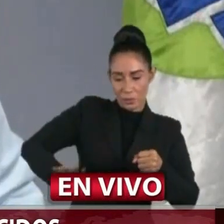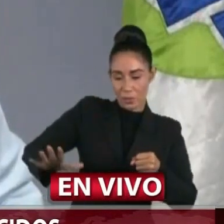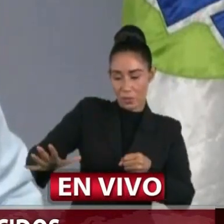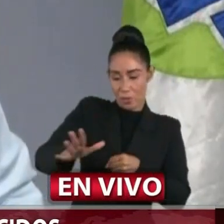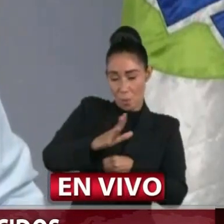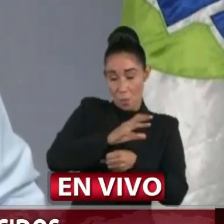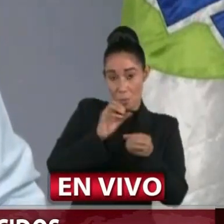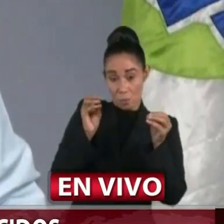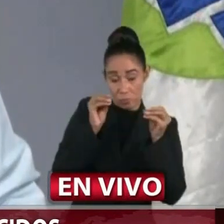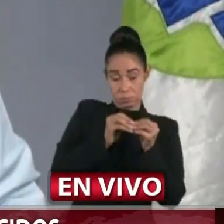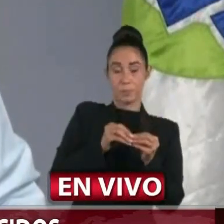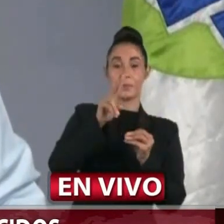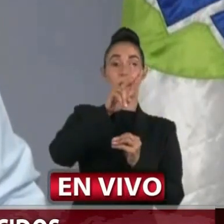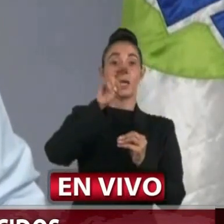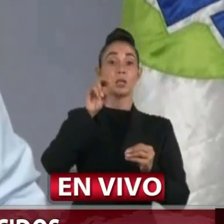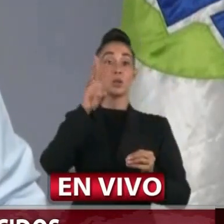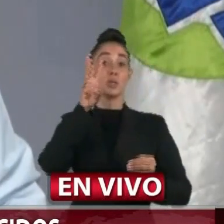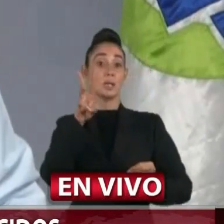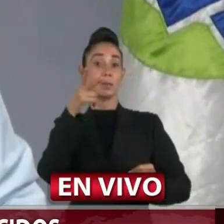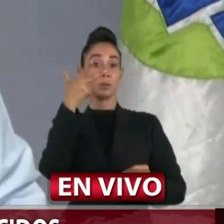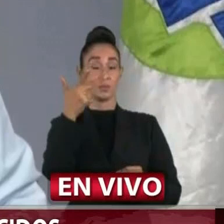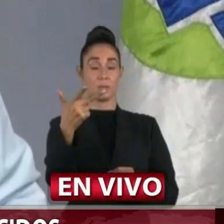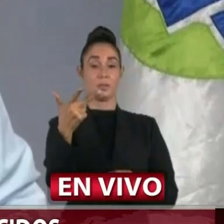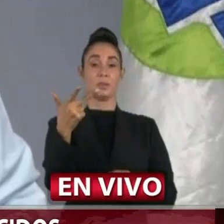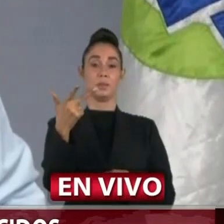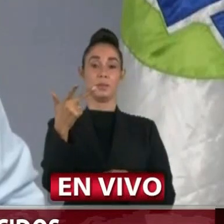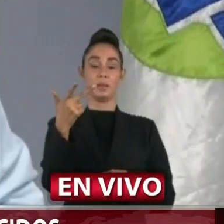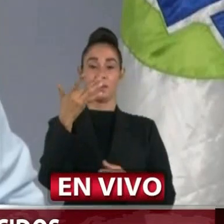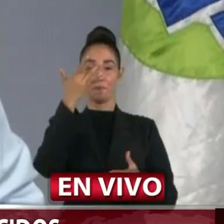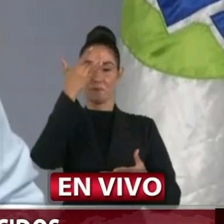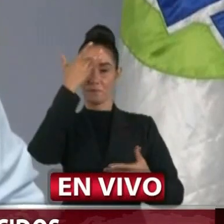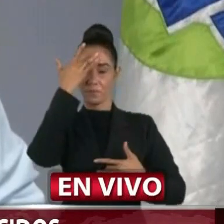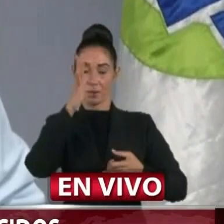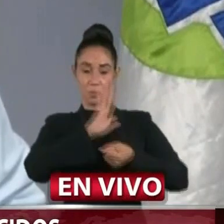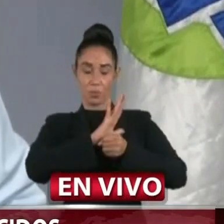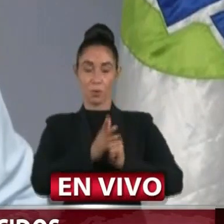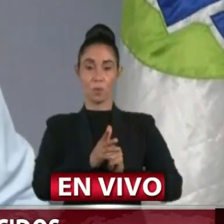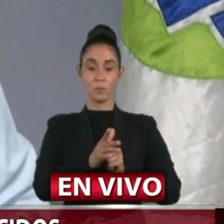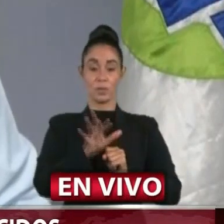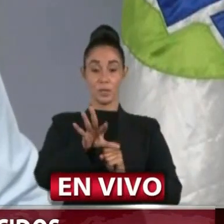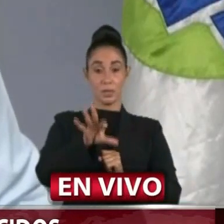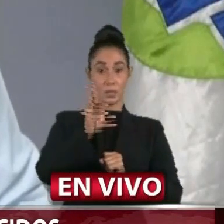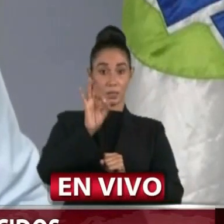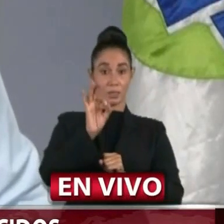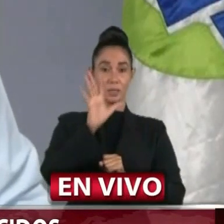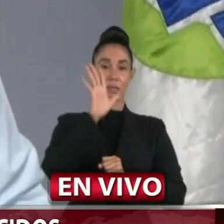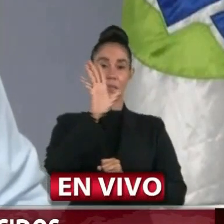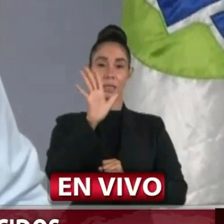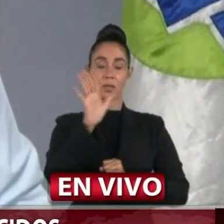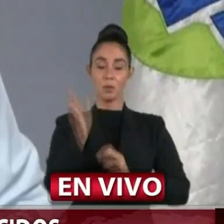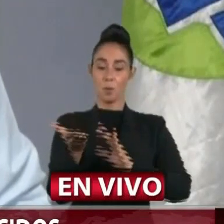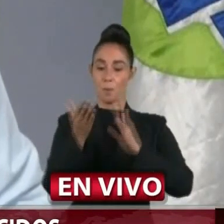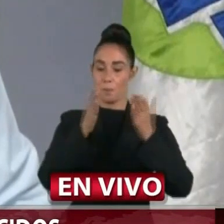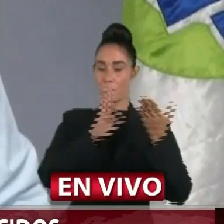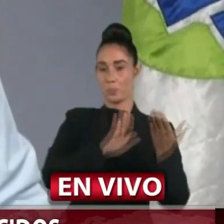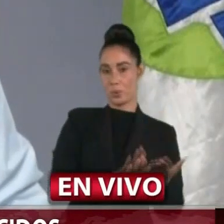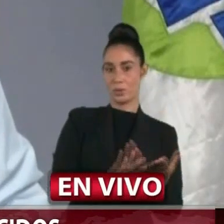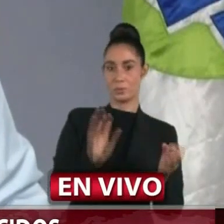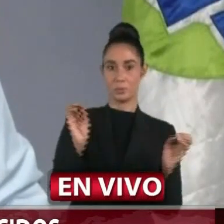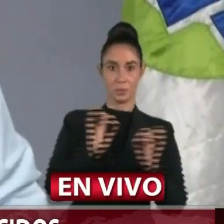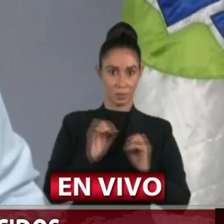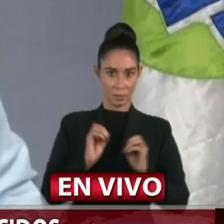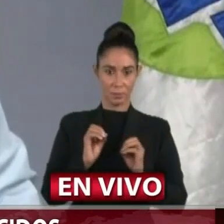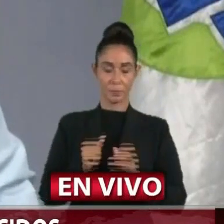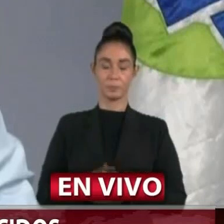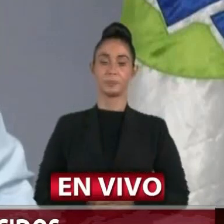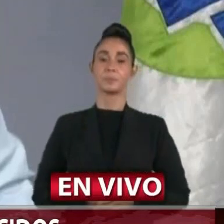sumaron 263, hubo 5 fallecimientos en total de 0 a 19 años.